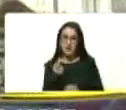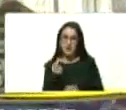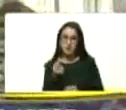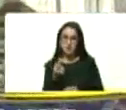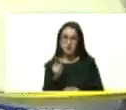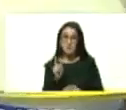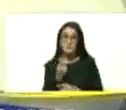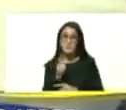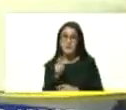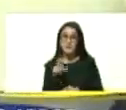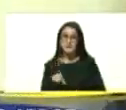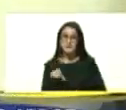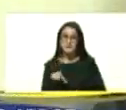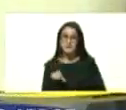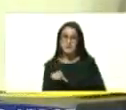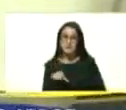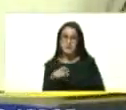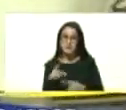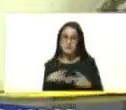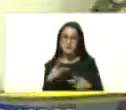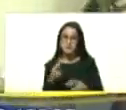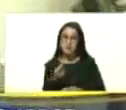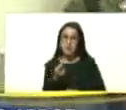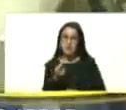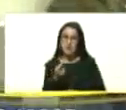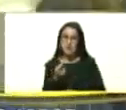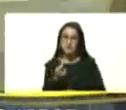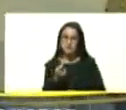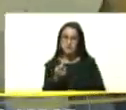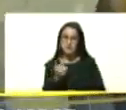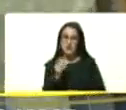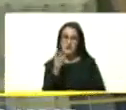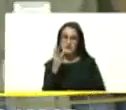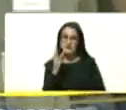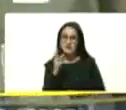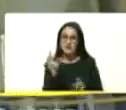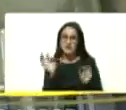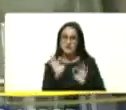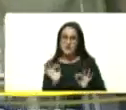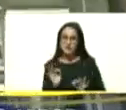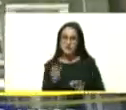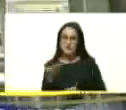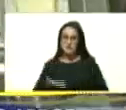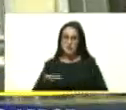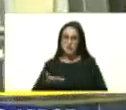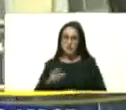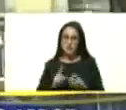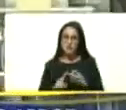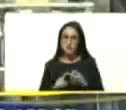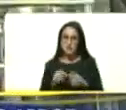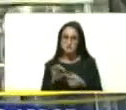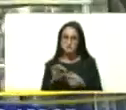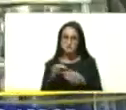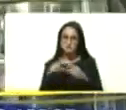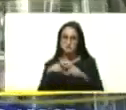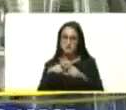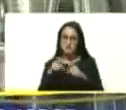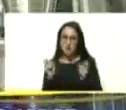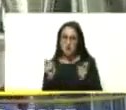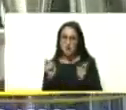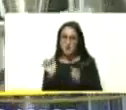primera necesidad. El procesamiento de arroz consta de tres etapas fundamentales, lo que es el descascarado,